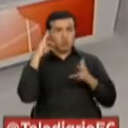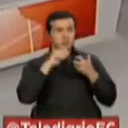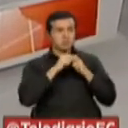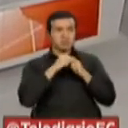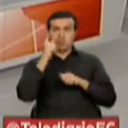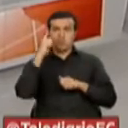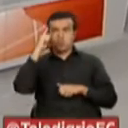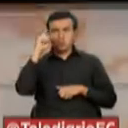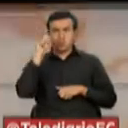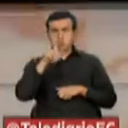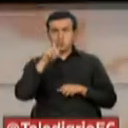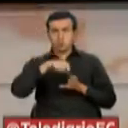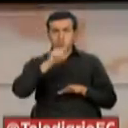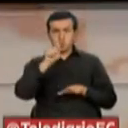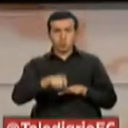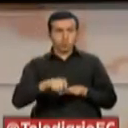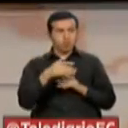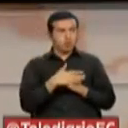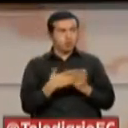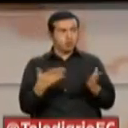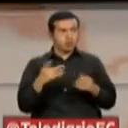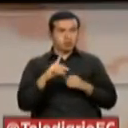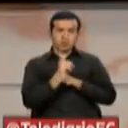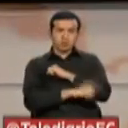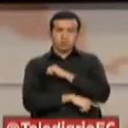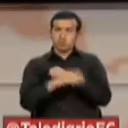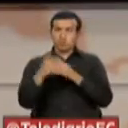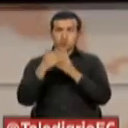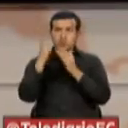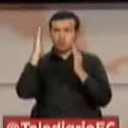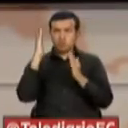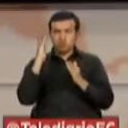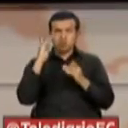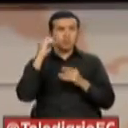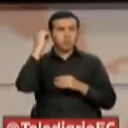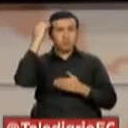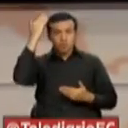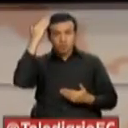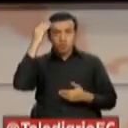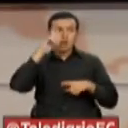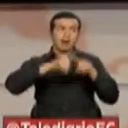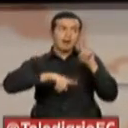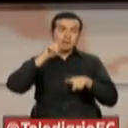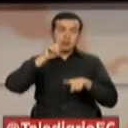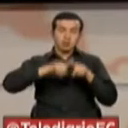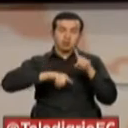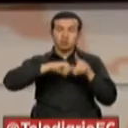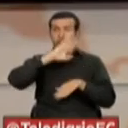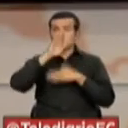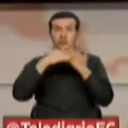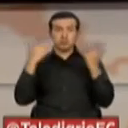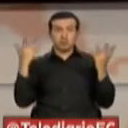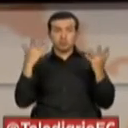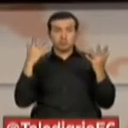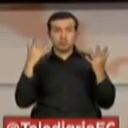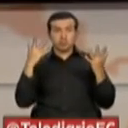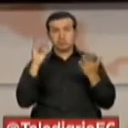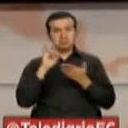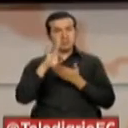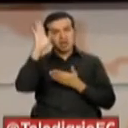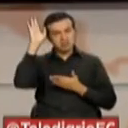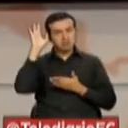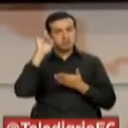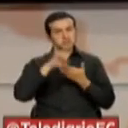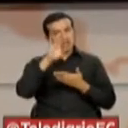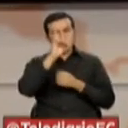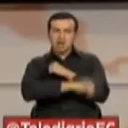exista, que el juez que sentencia en contra de a los políticos, de los amiguitos y de todo eso, se va a la casa